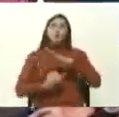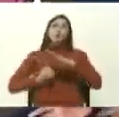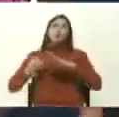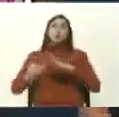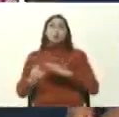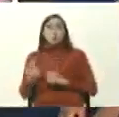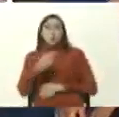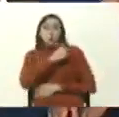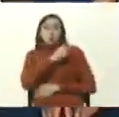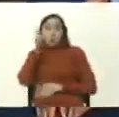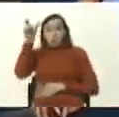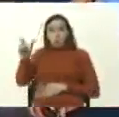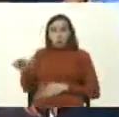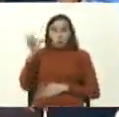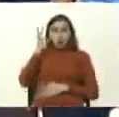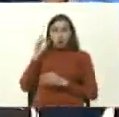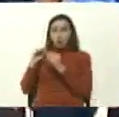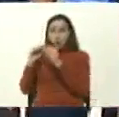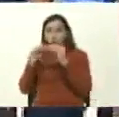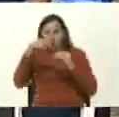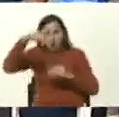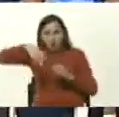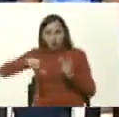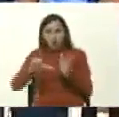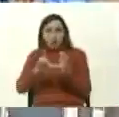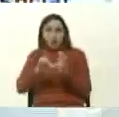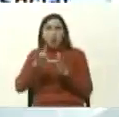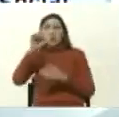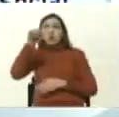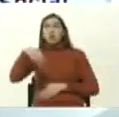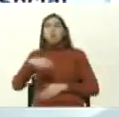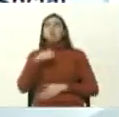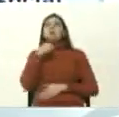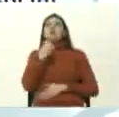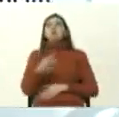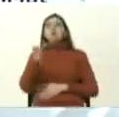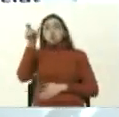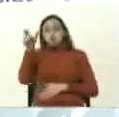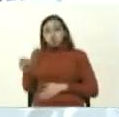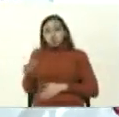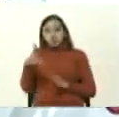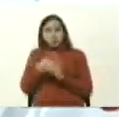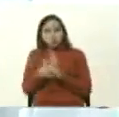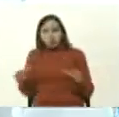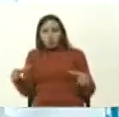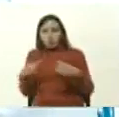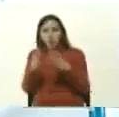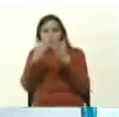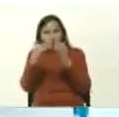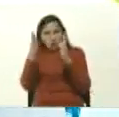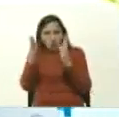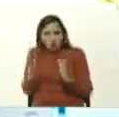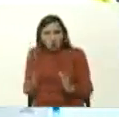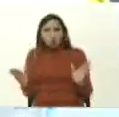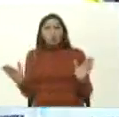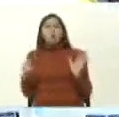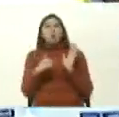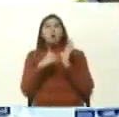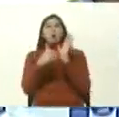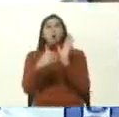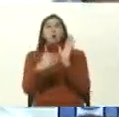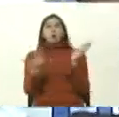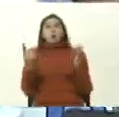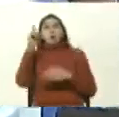responsable de la remodelación de esta preciosa escuela, un vocero de la Organización Bolivariana de Estudiantes, Alexander Osuna, y